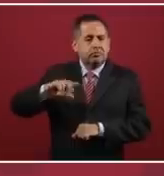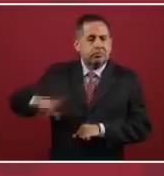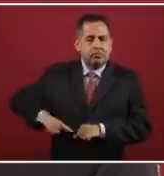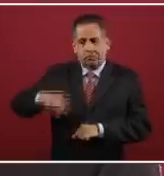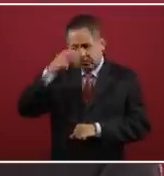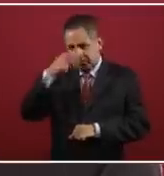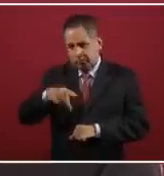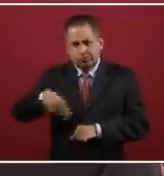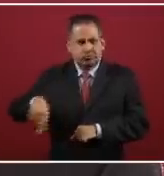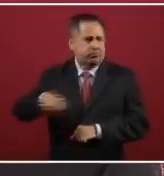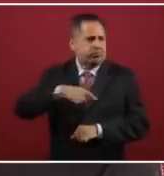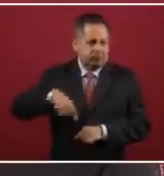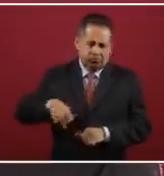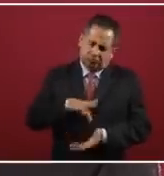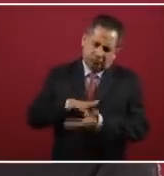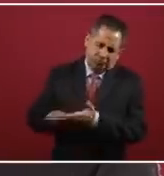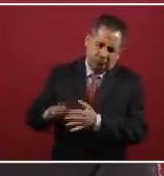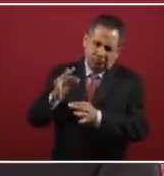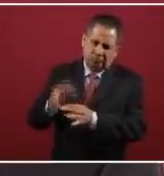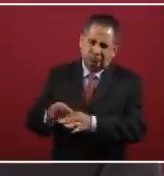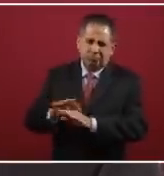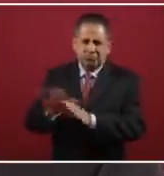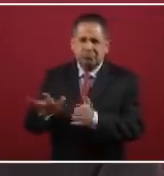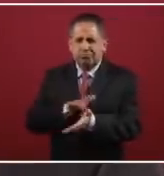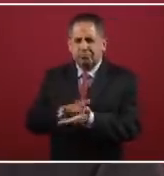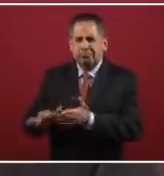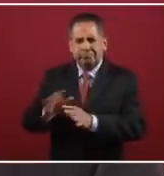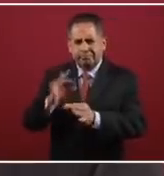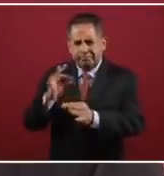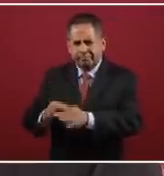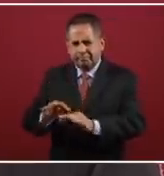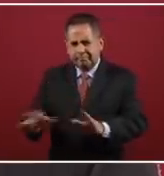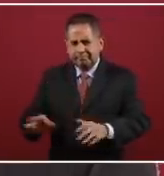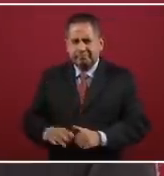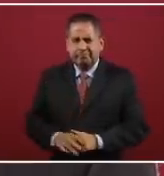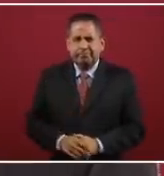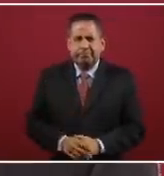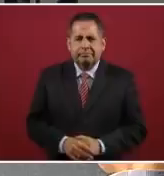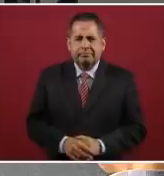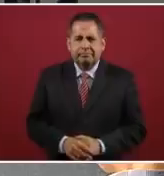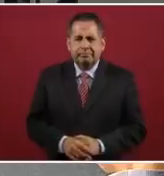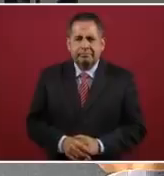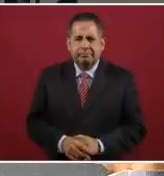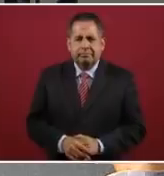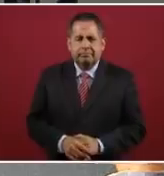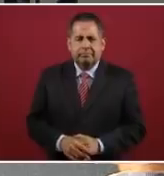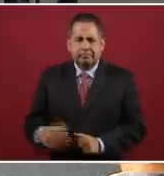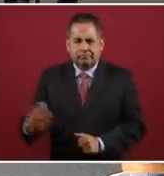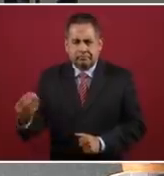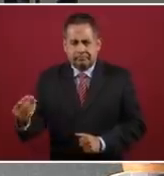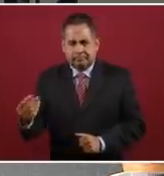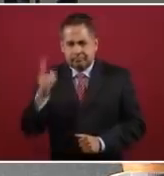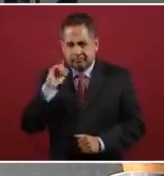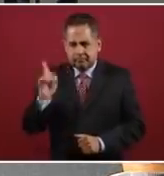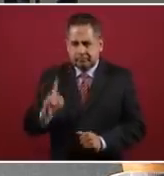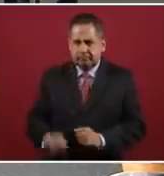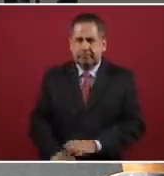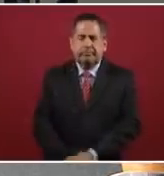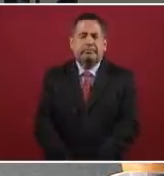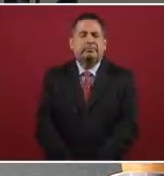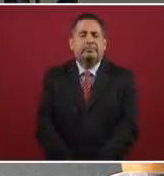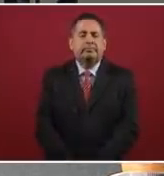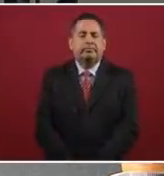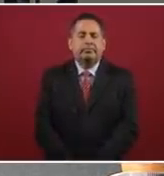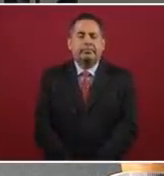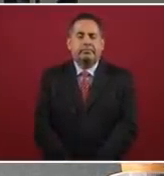tiene todo nuestro apoyo, todo nuestro apoyo. ¿No es mejor que los encapsulen, los policías que son profesionales, a que sea la